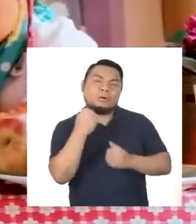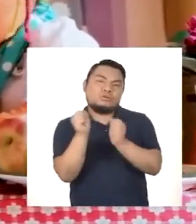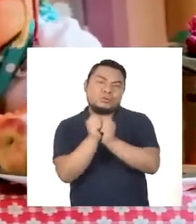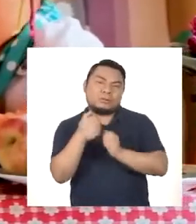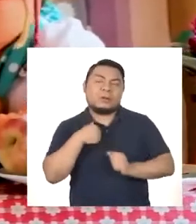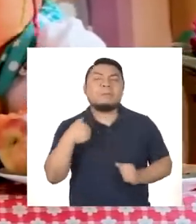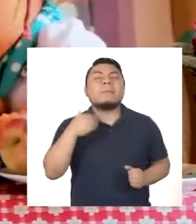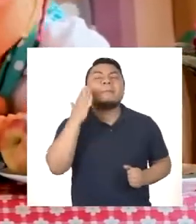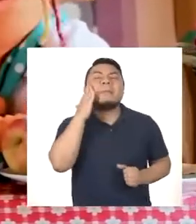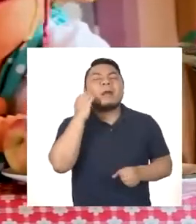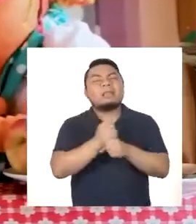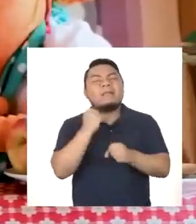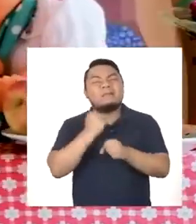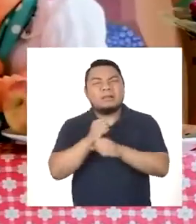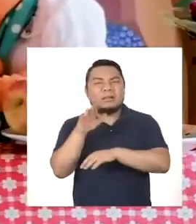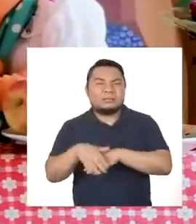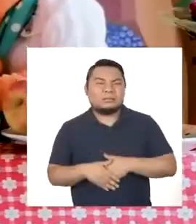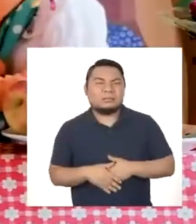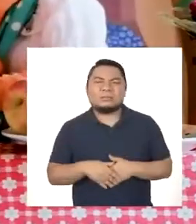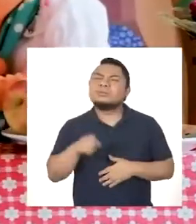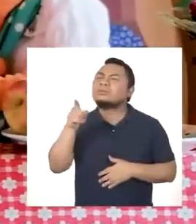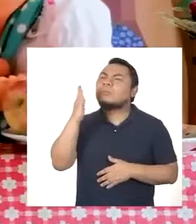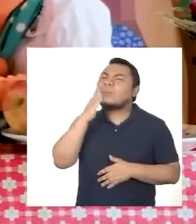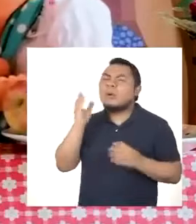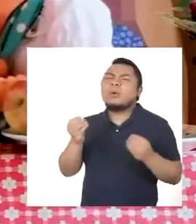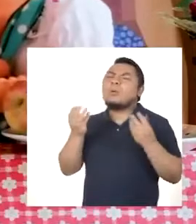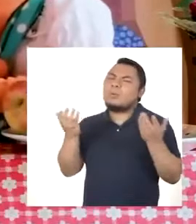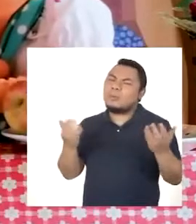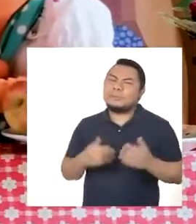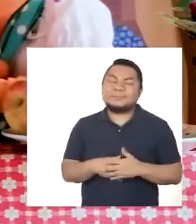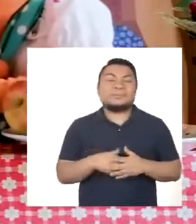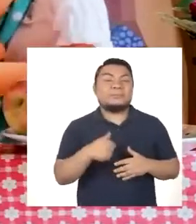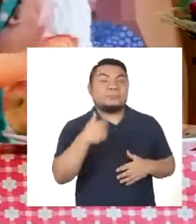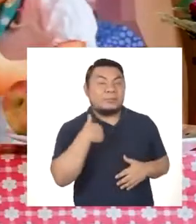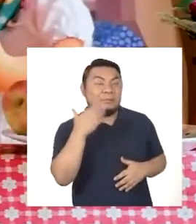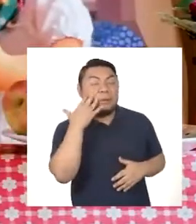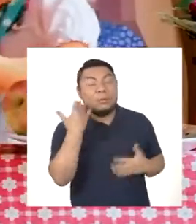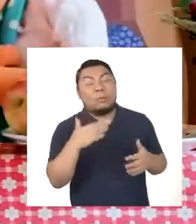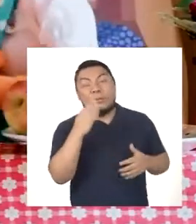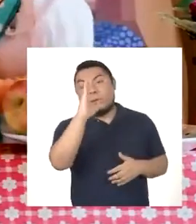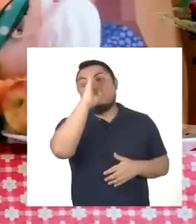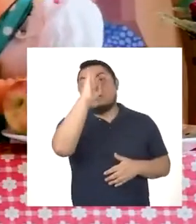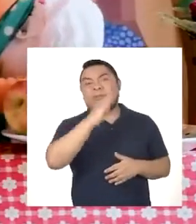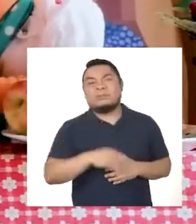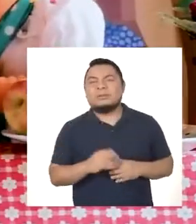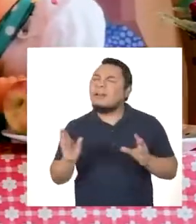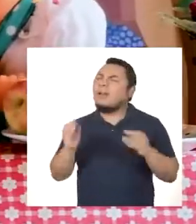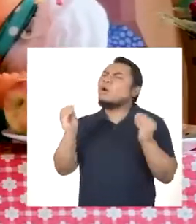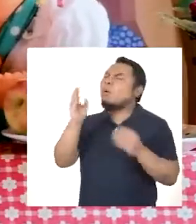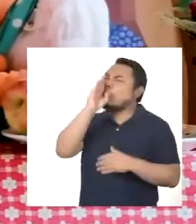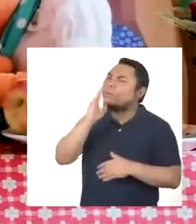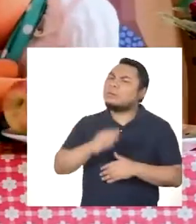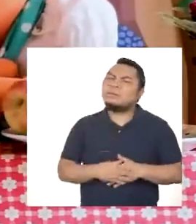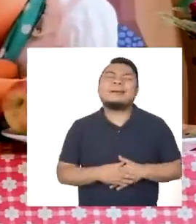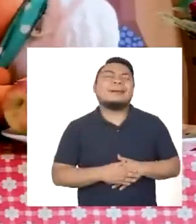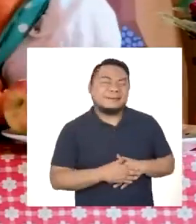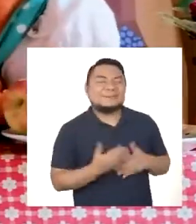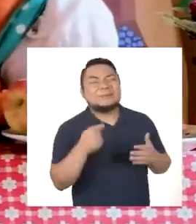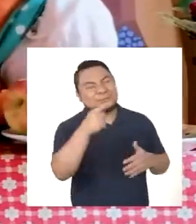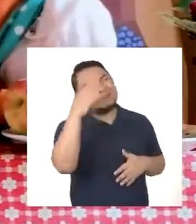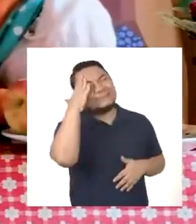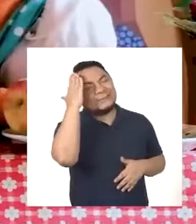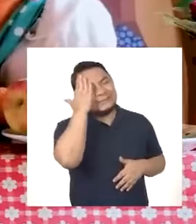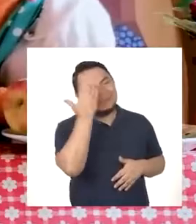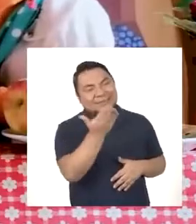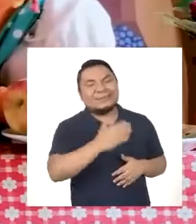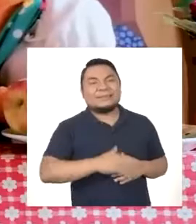trabajar. ¿Y cómo era ella? Era brava. ¿Cómo brava? Uy, usted sabe, doña